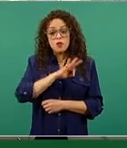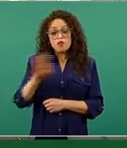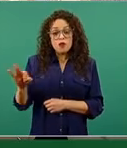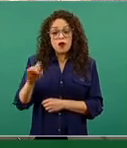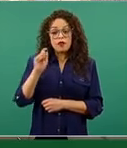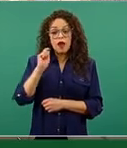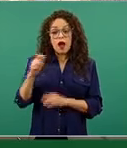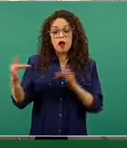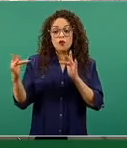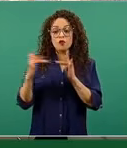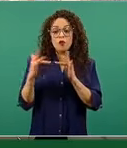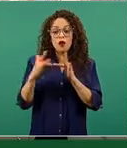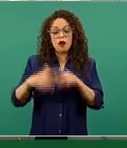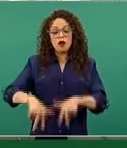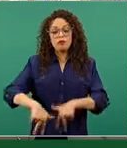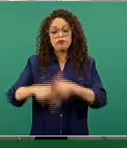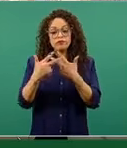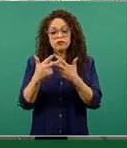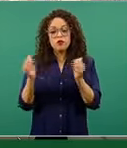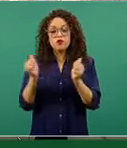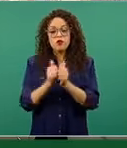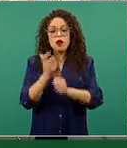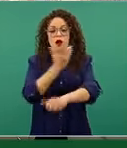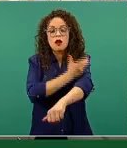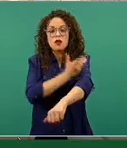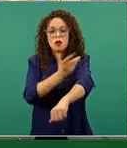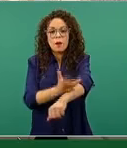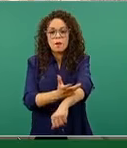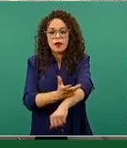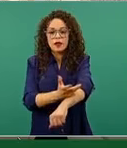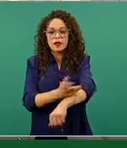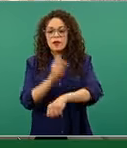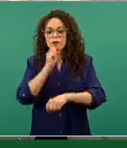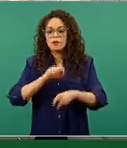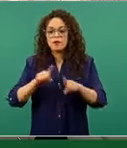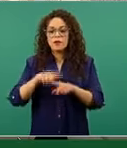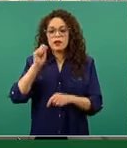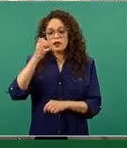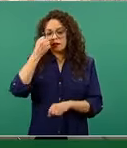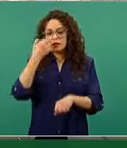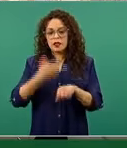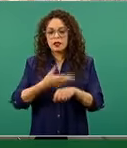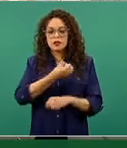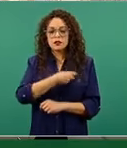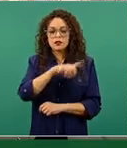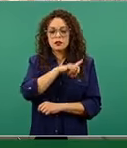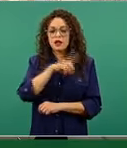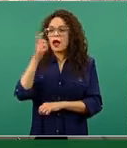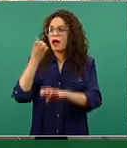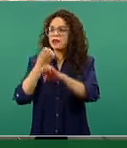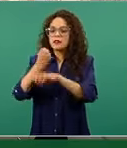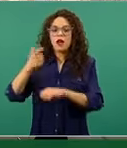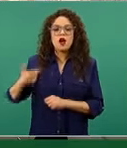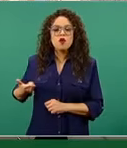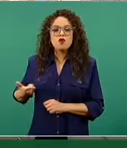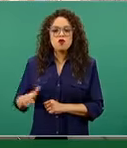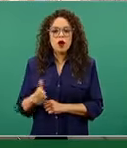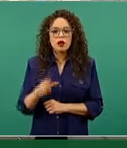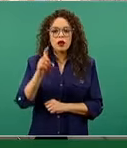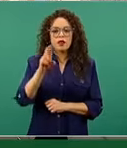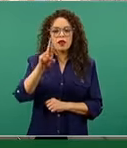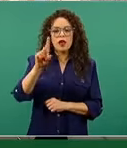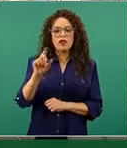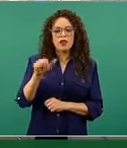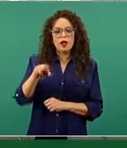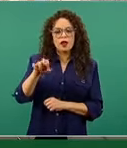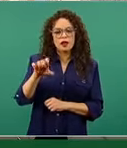virtual con nuestro colega, también muy apreciado, el secretario de Salud del Estado de Guanajuato, el doctor Daniel Alberto